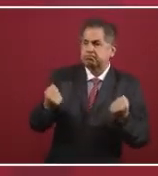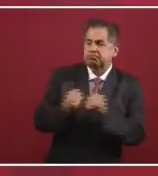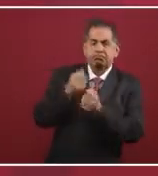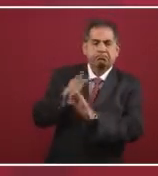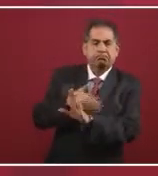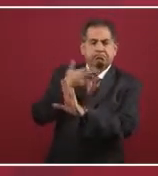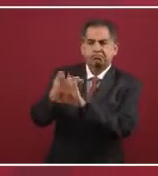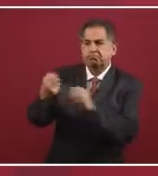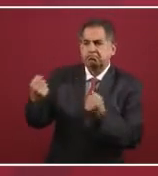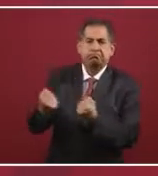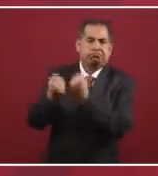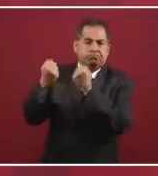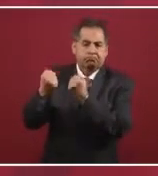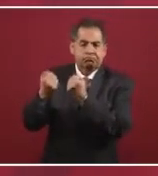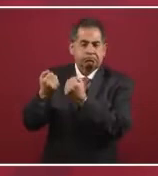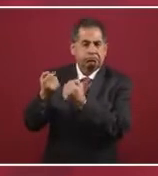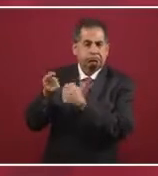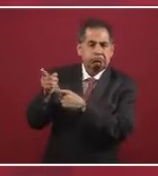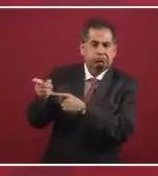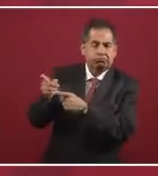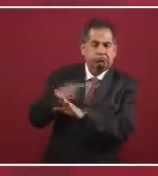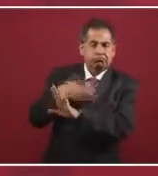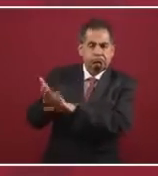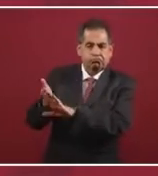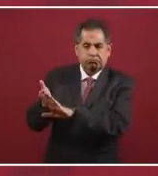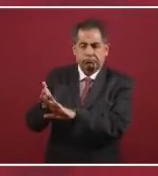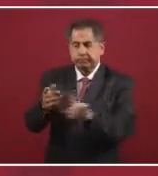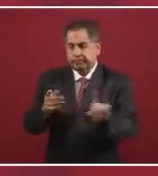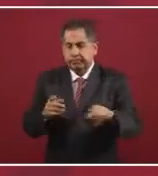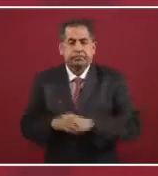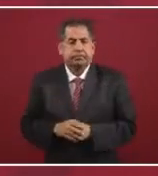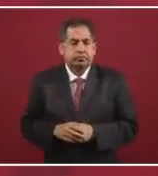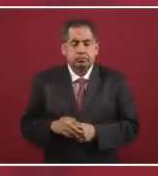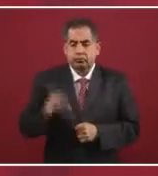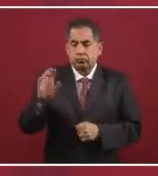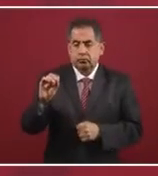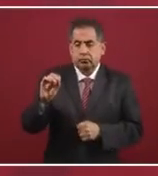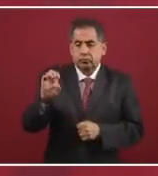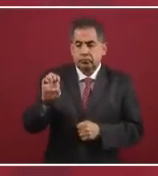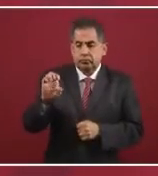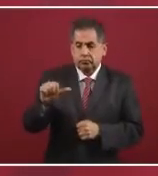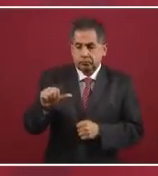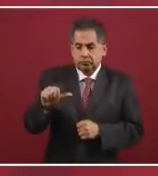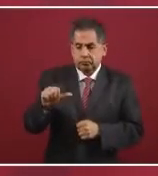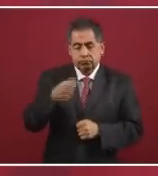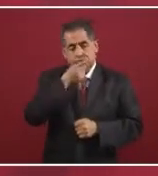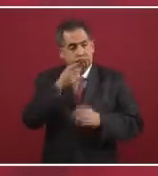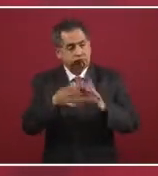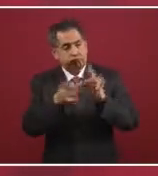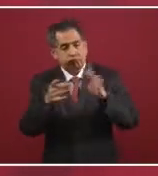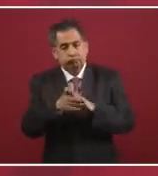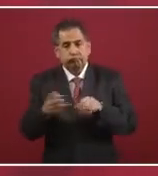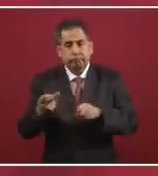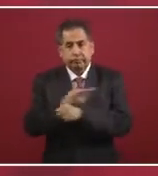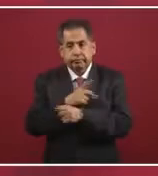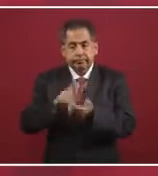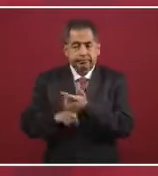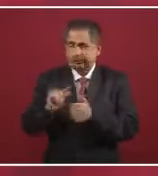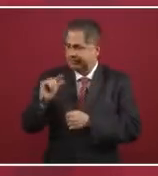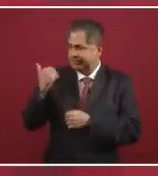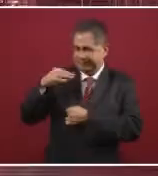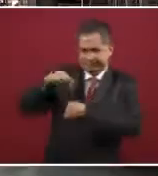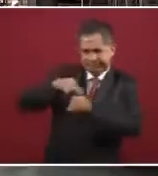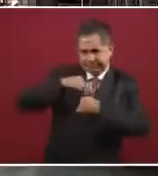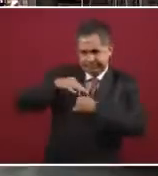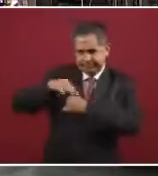Como ustedes saben, se dio a conocer un reporte de la Organización de Estados Americanos en relación al reciente proceso electoral.